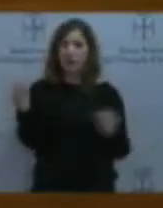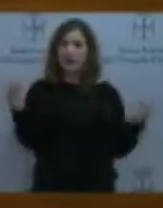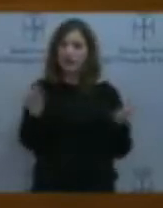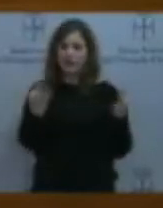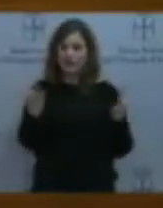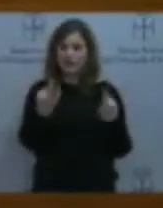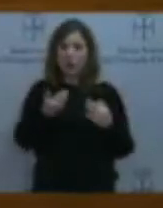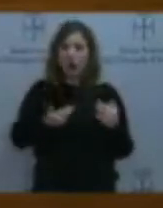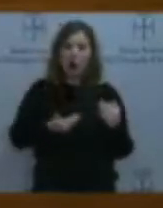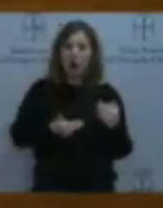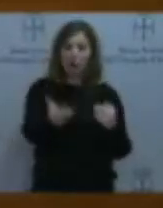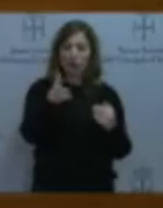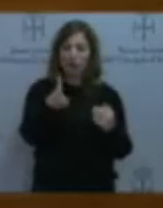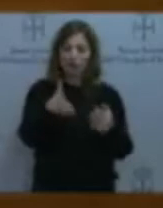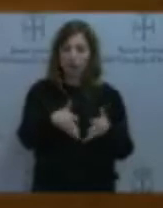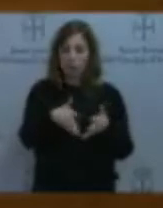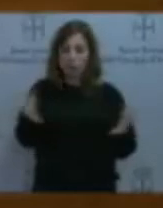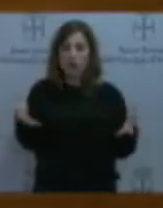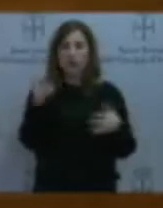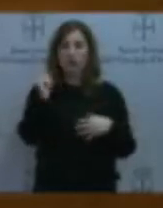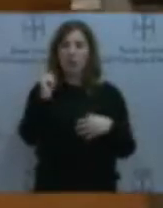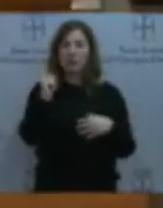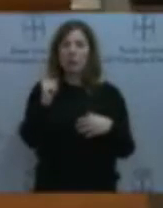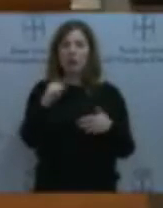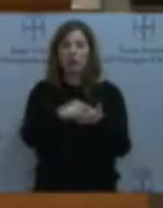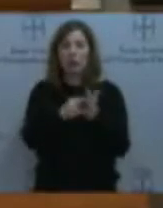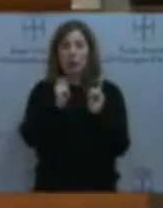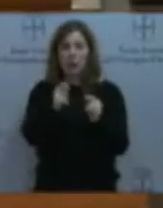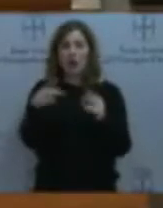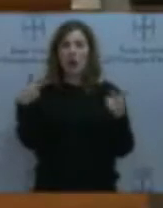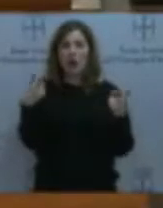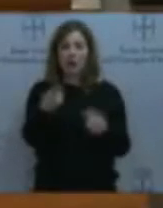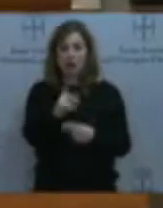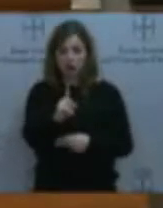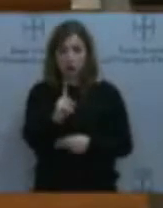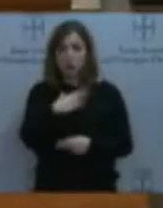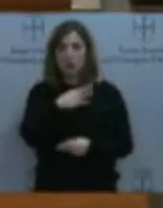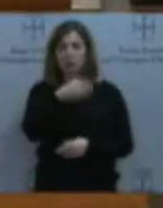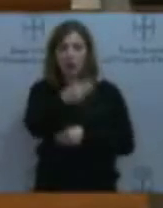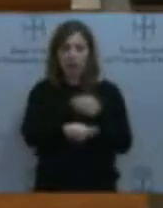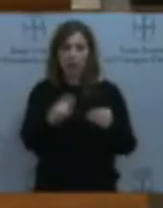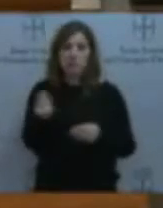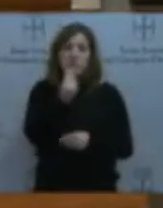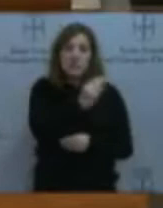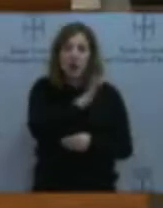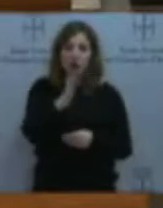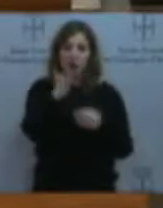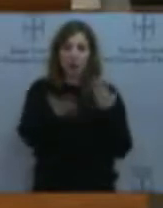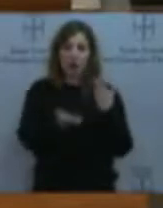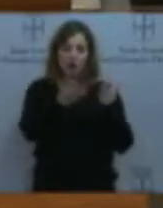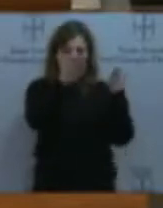el horizonte de derechos, no solamente hacer frente a sus recortes, sino decirles lo podemos hacer y lo podemos hacer mejor que ustedes?